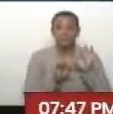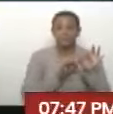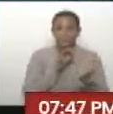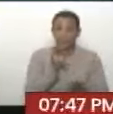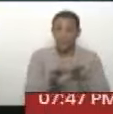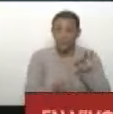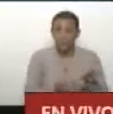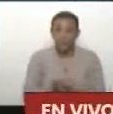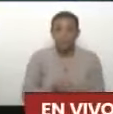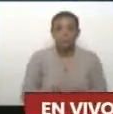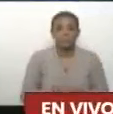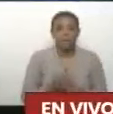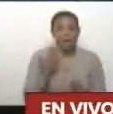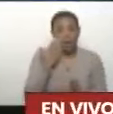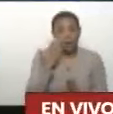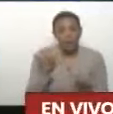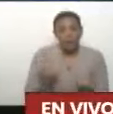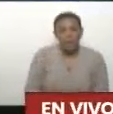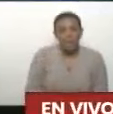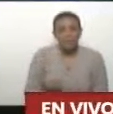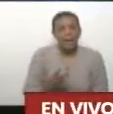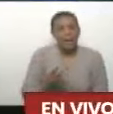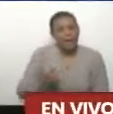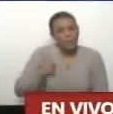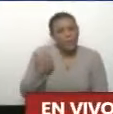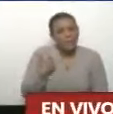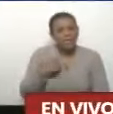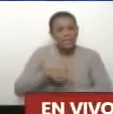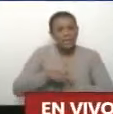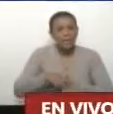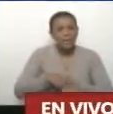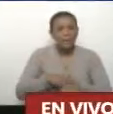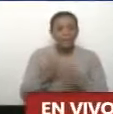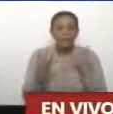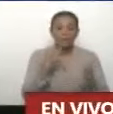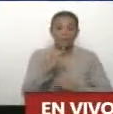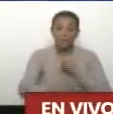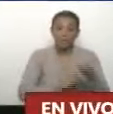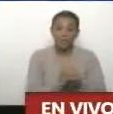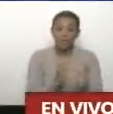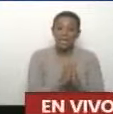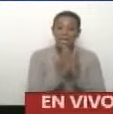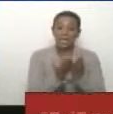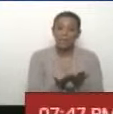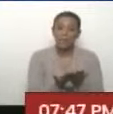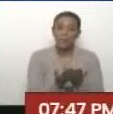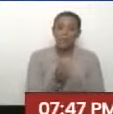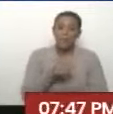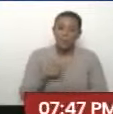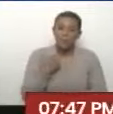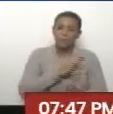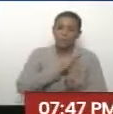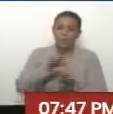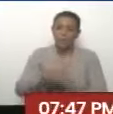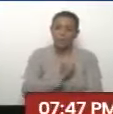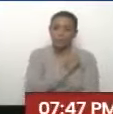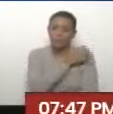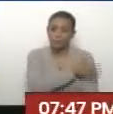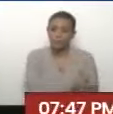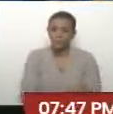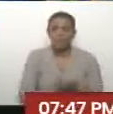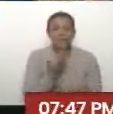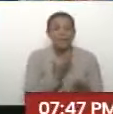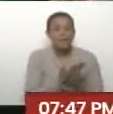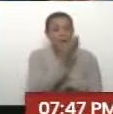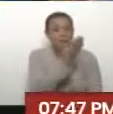puntoar Nacional del libro de Venezuela y la solidaridad con Palestina bueno Ernesto te agradezco mucho la